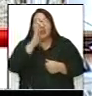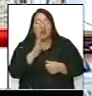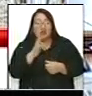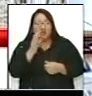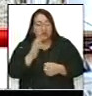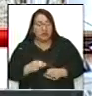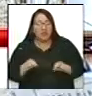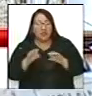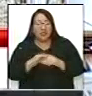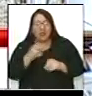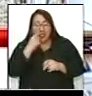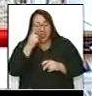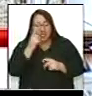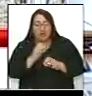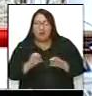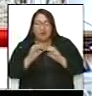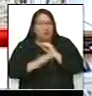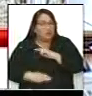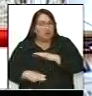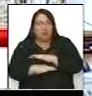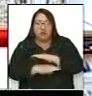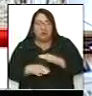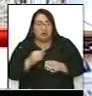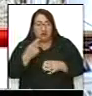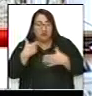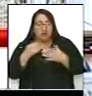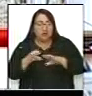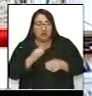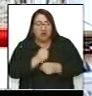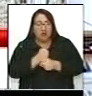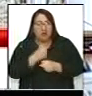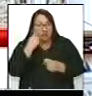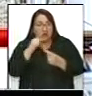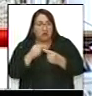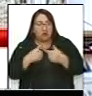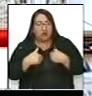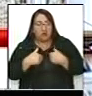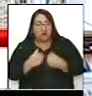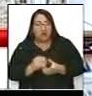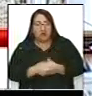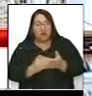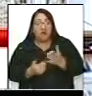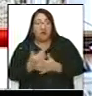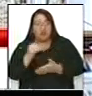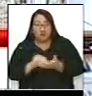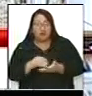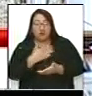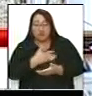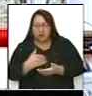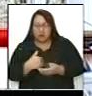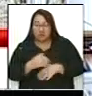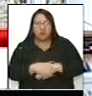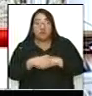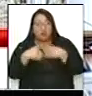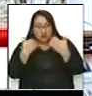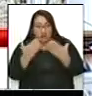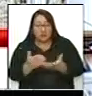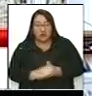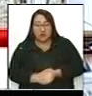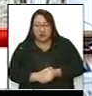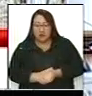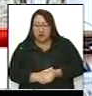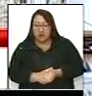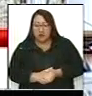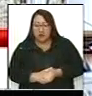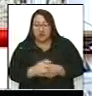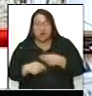que creo que es una base fundamental para poder lograr los objetivos que tenemos. Nuevamente, presidenta, saludar y felicitar por